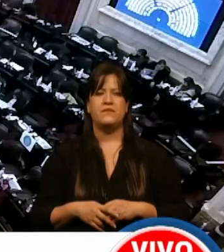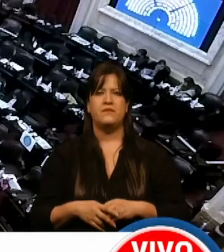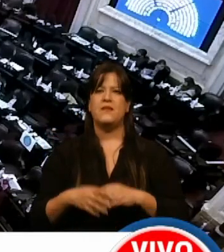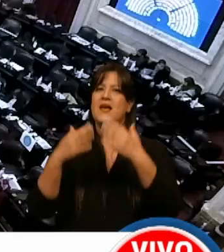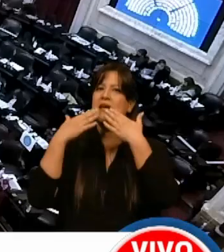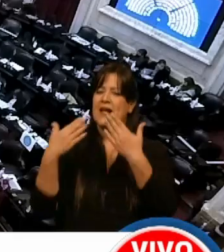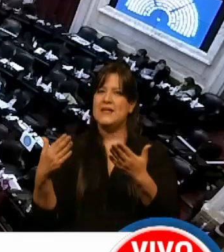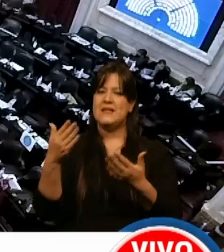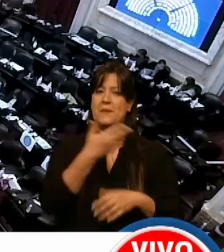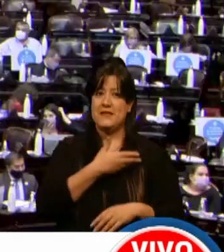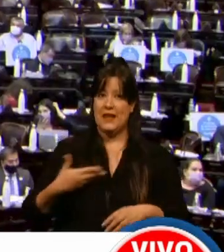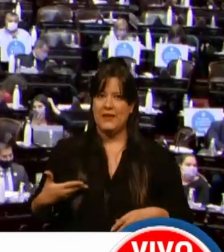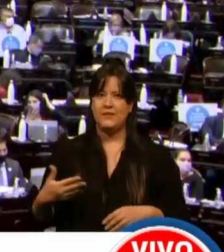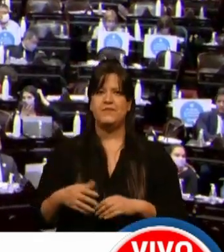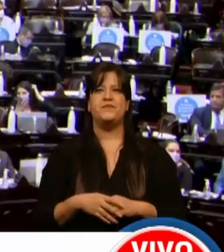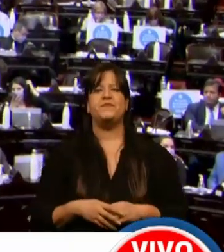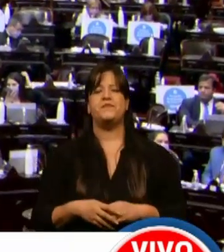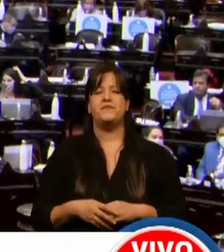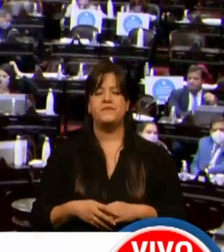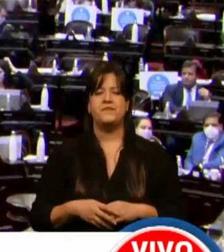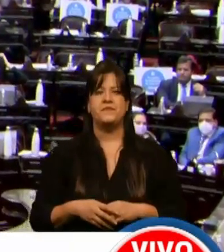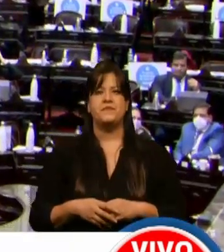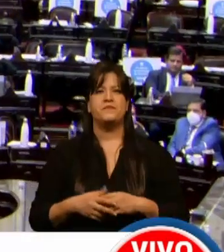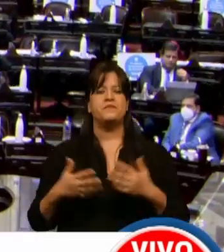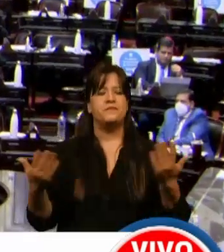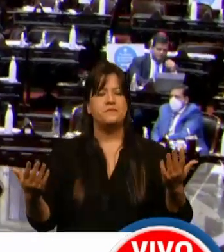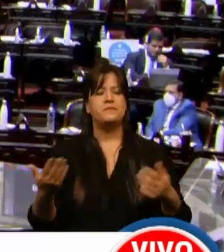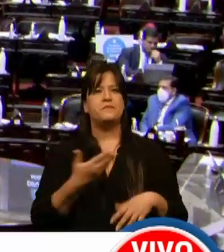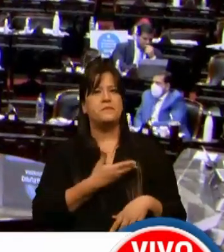Gracias, señor presidente. Señor presidente,